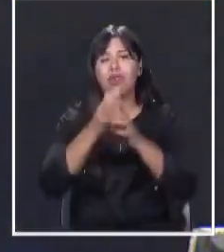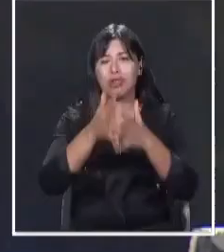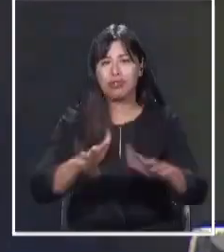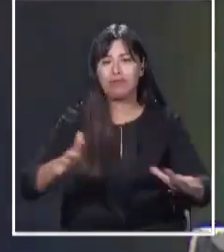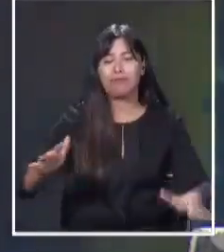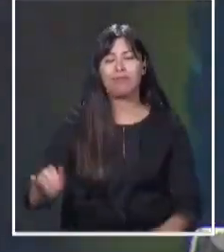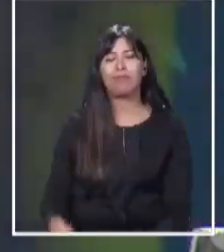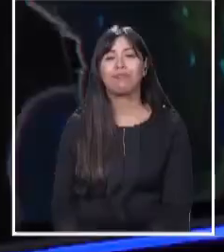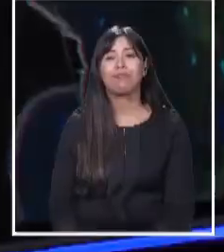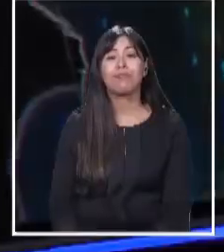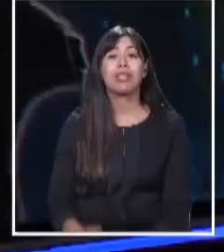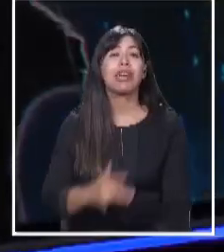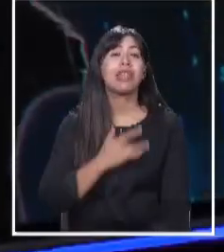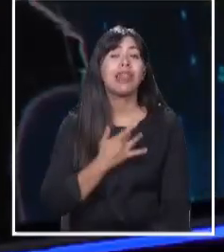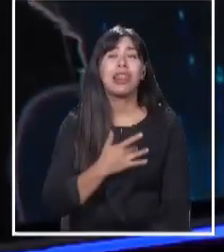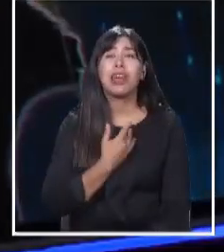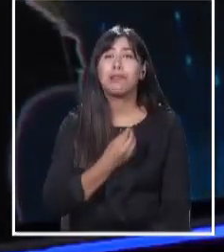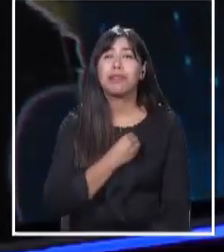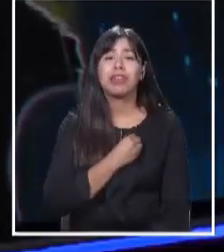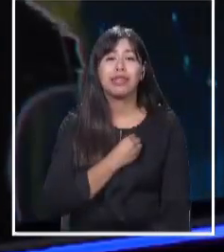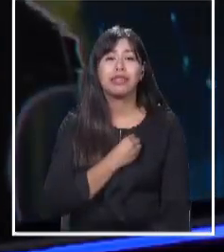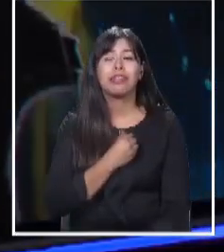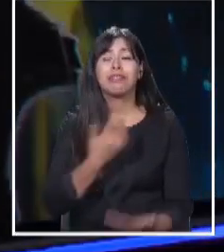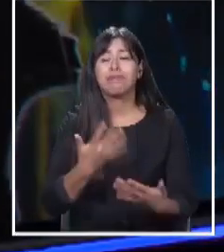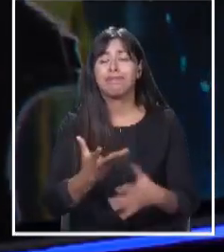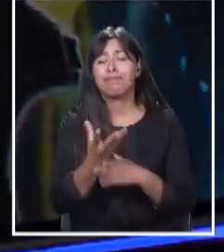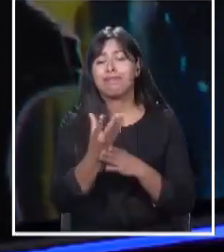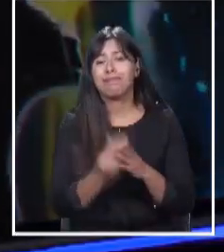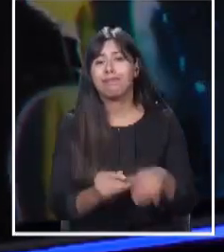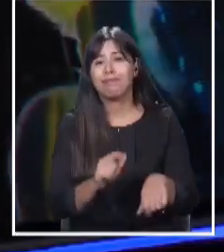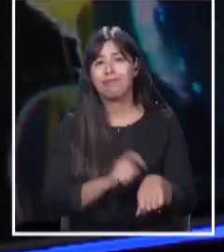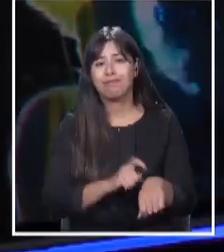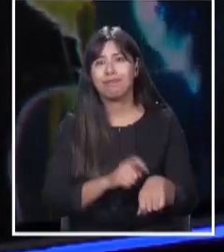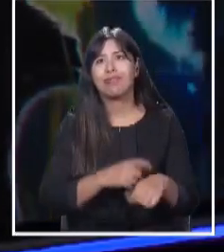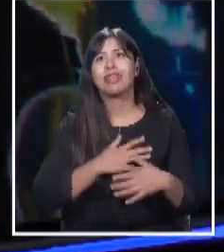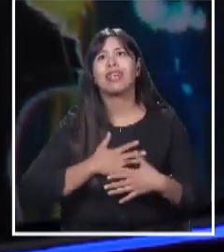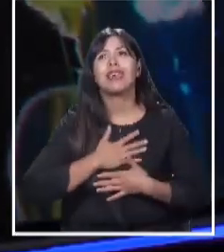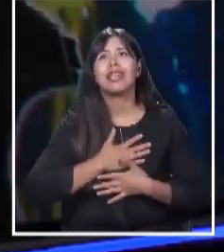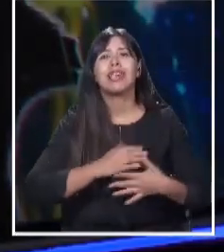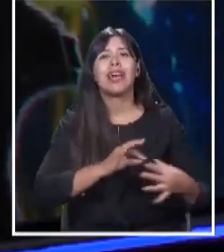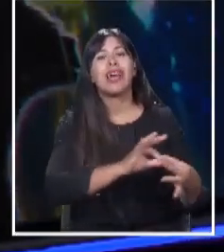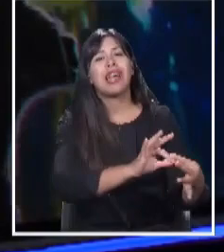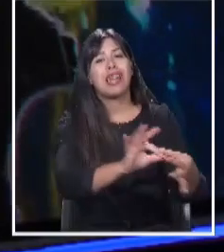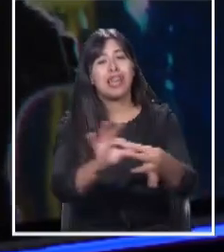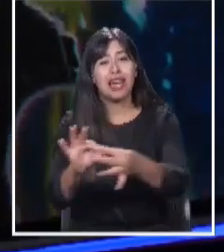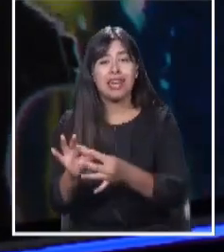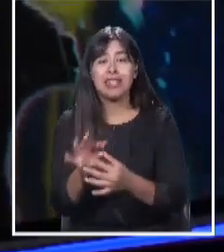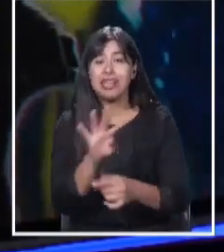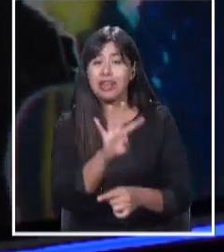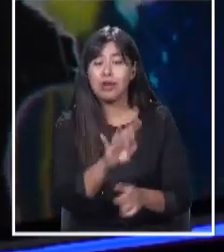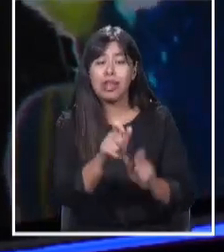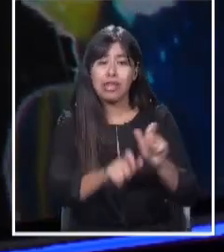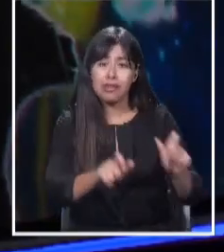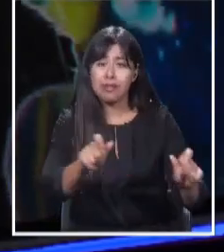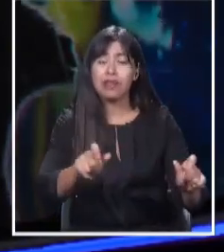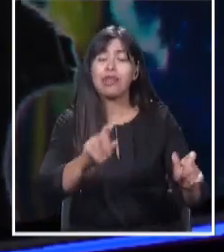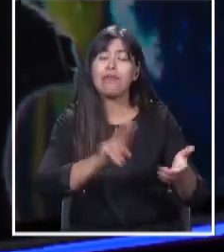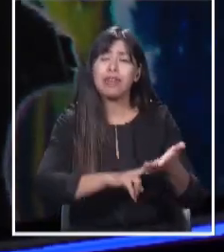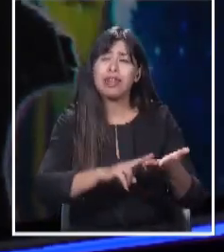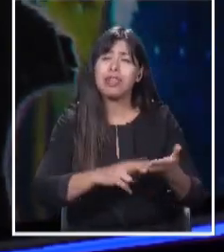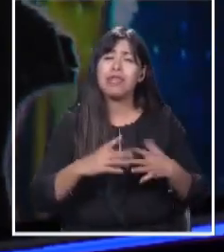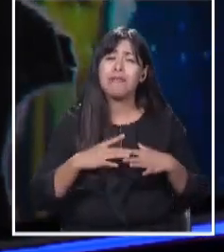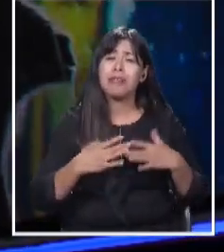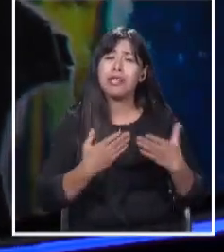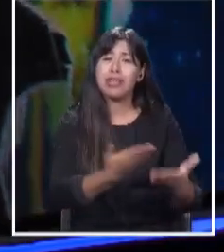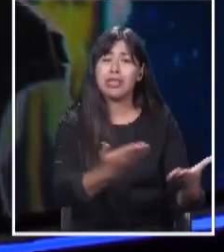dicho. Lamentablemente, hemos llegado al fin. Les quiero agradecer a los cuatro por esta participación. De verdad, felicitaciones a cada uno de ustedes por